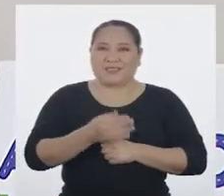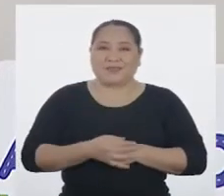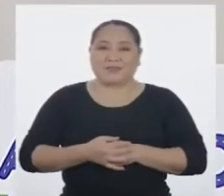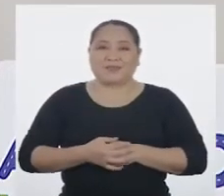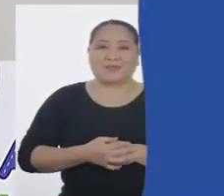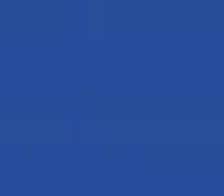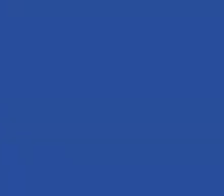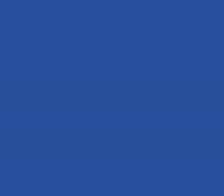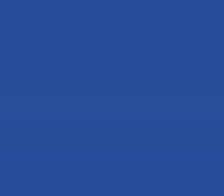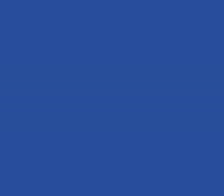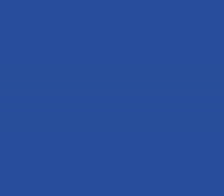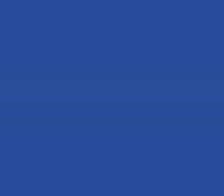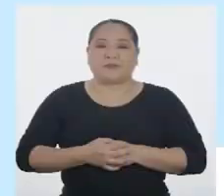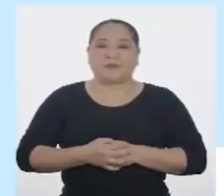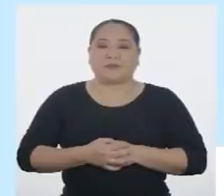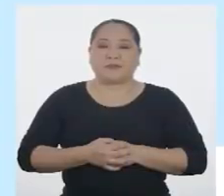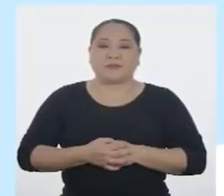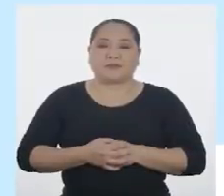Vamos a verlo.